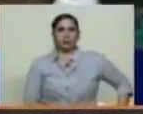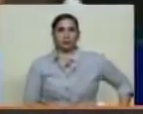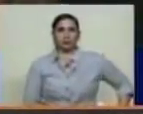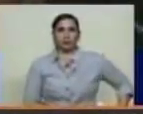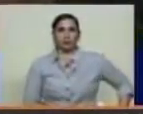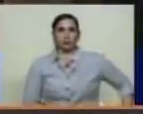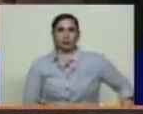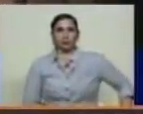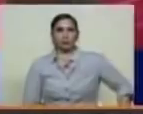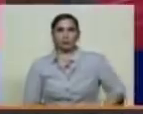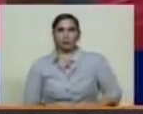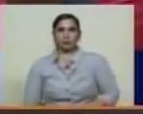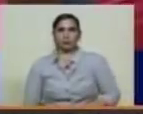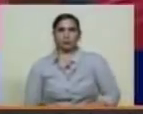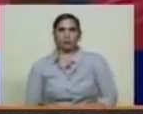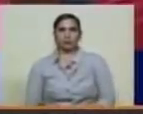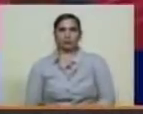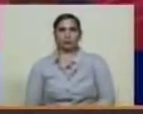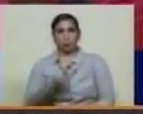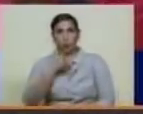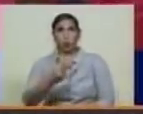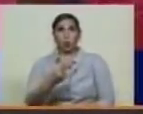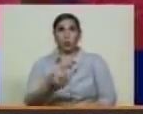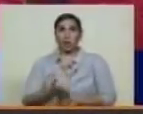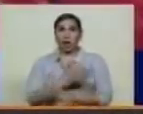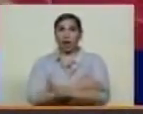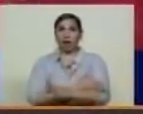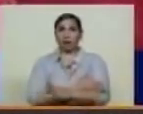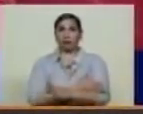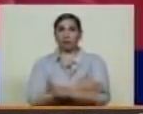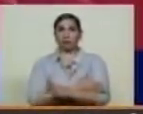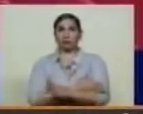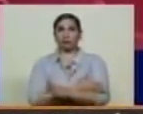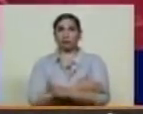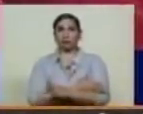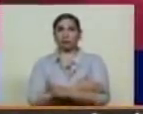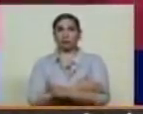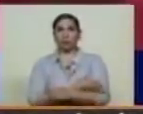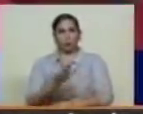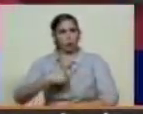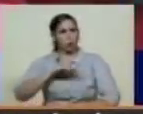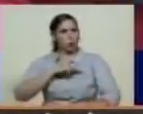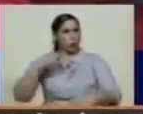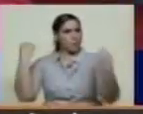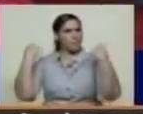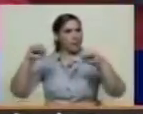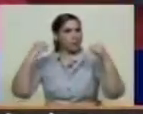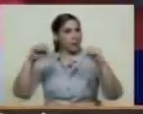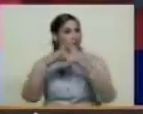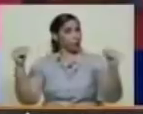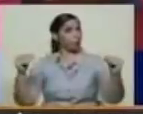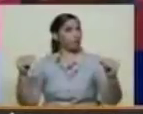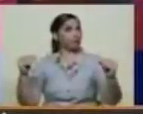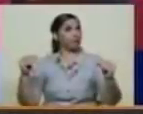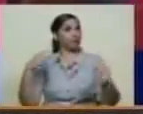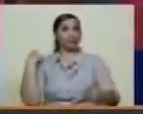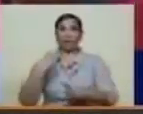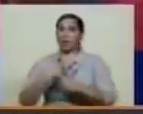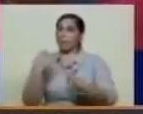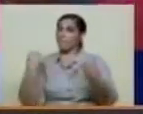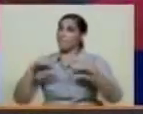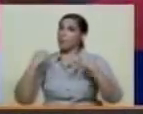Y yo decía al principio, queridos hermanos y hermanas, que debemos prepararnos para todo. Preparémonos para la